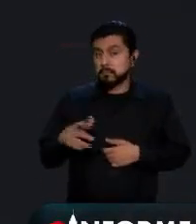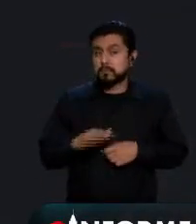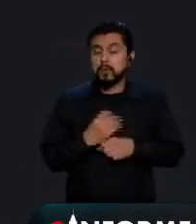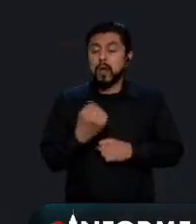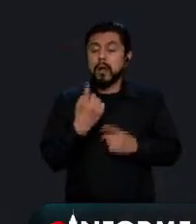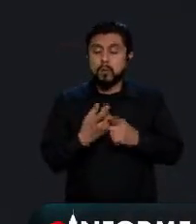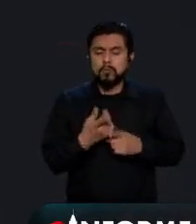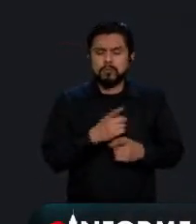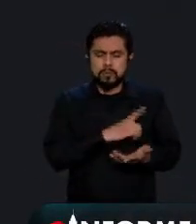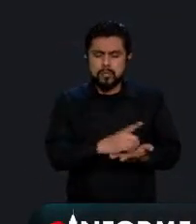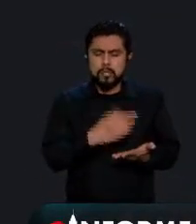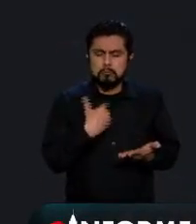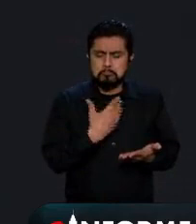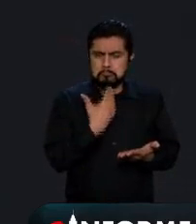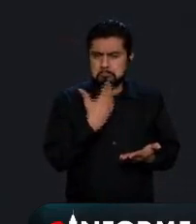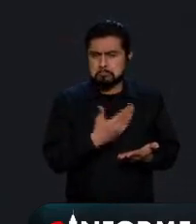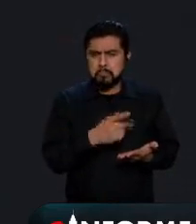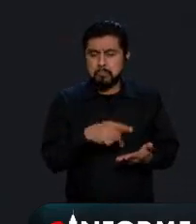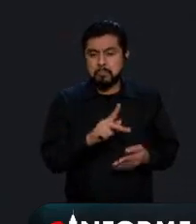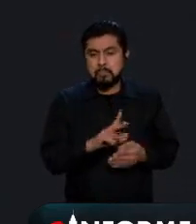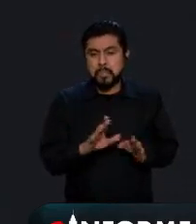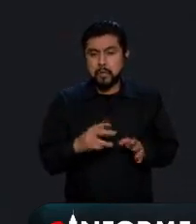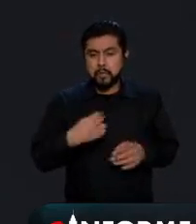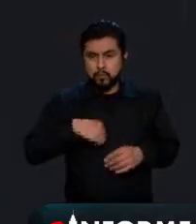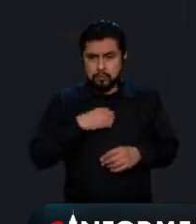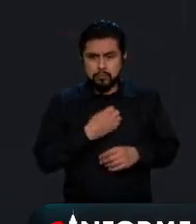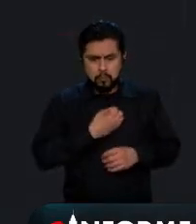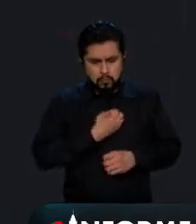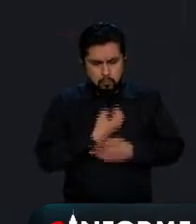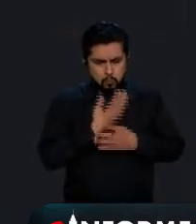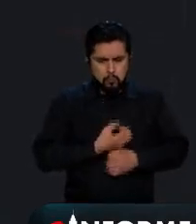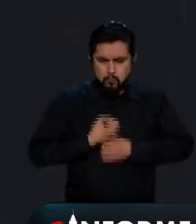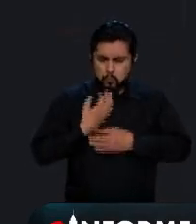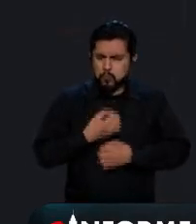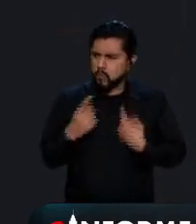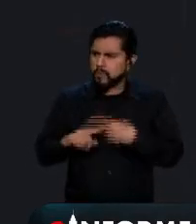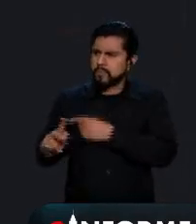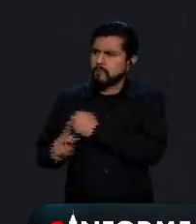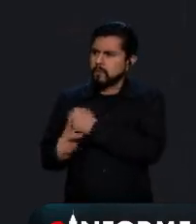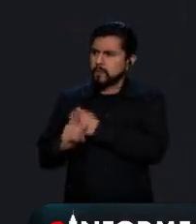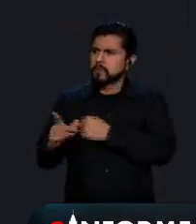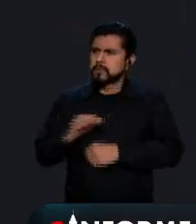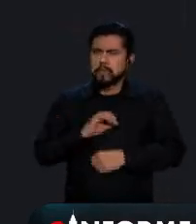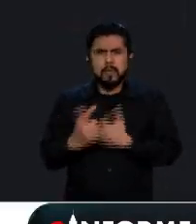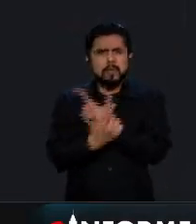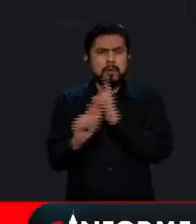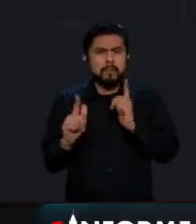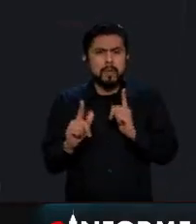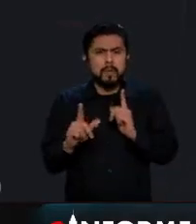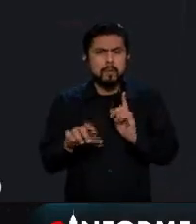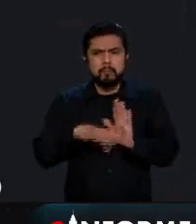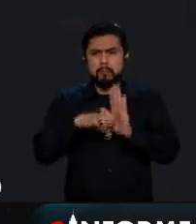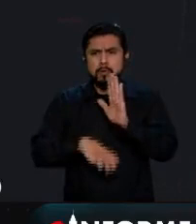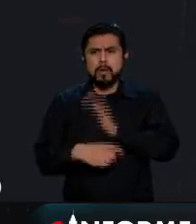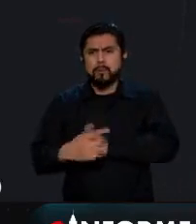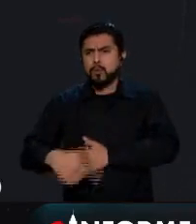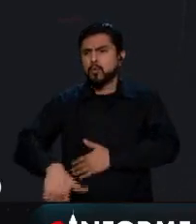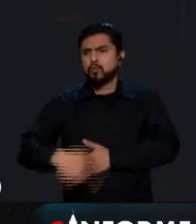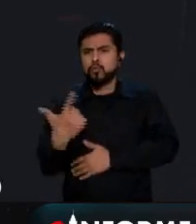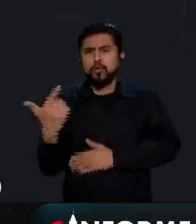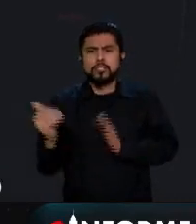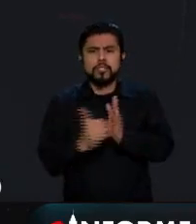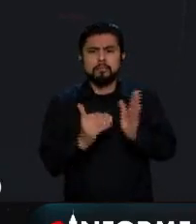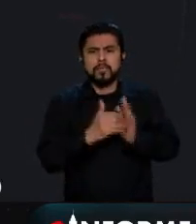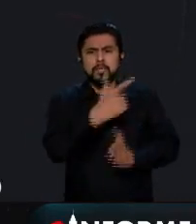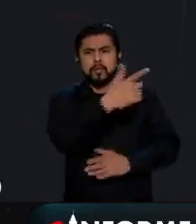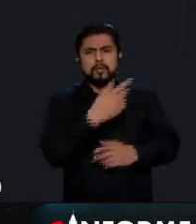y otros no, cuando los mexicanos, vaya que opinamos en otras partes, como nuestros por lo menos 12 millones de ciudadanos mexicanos que